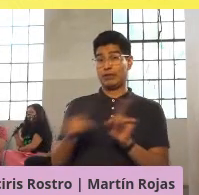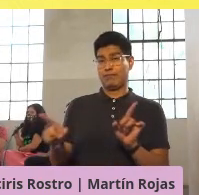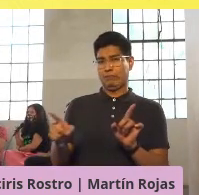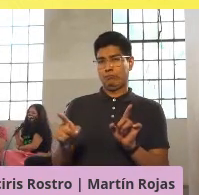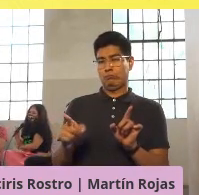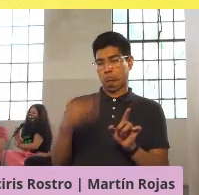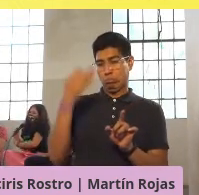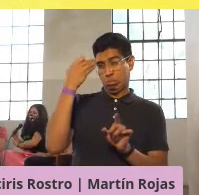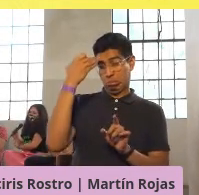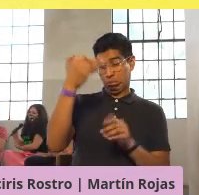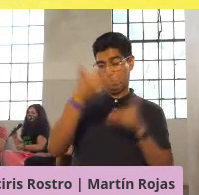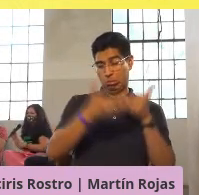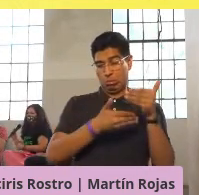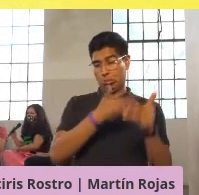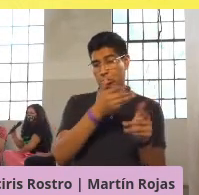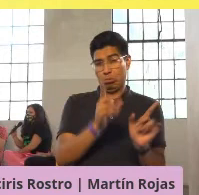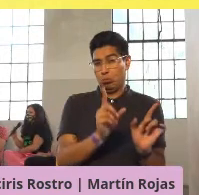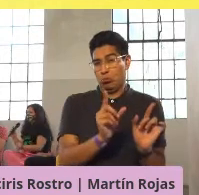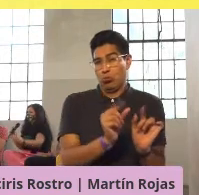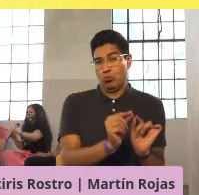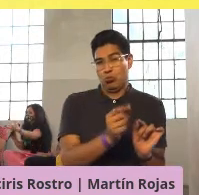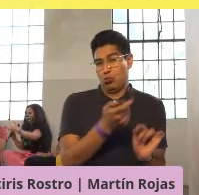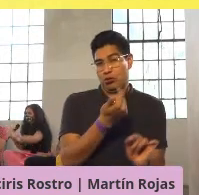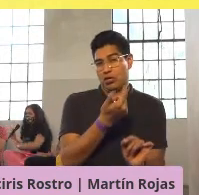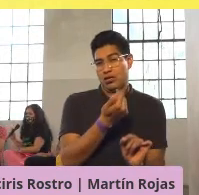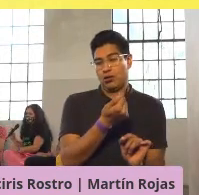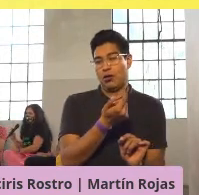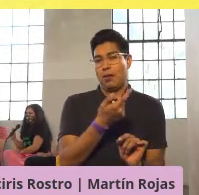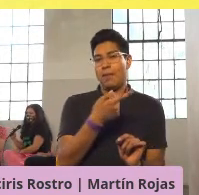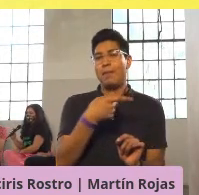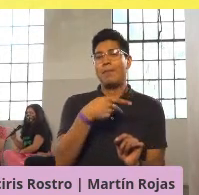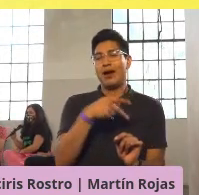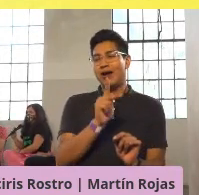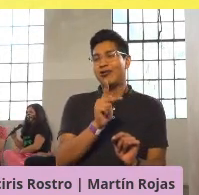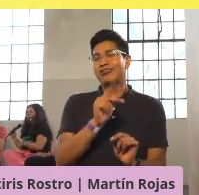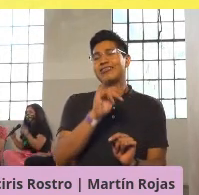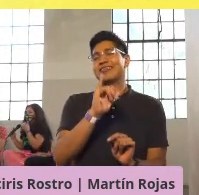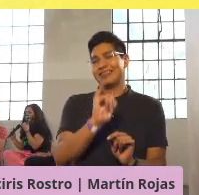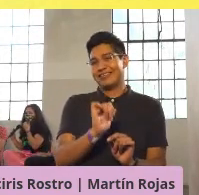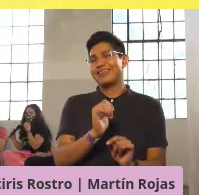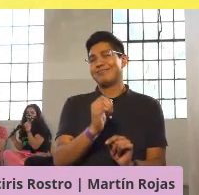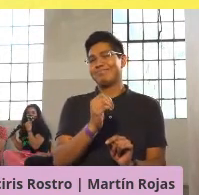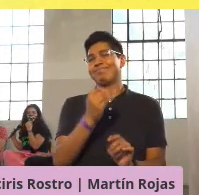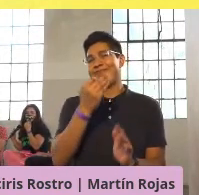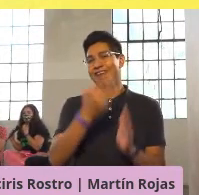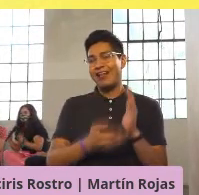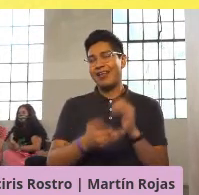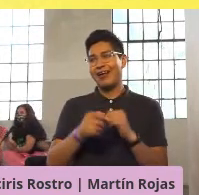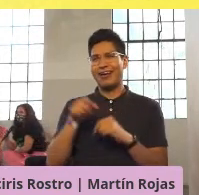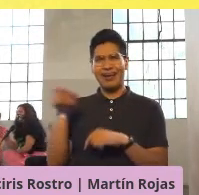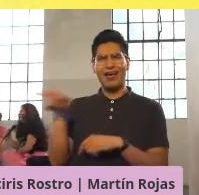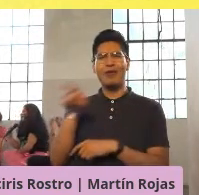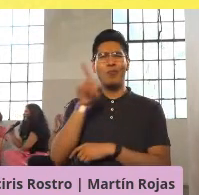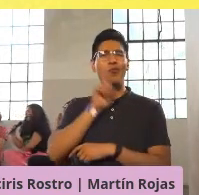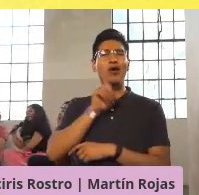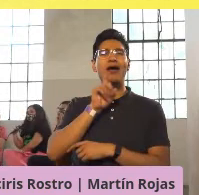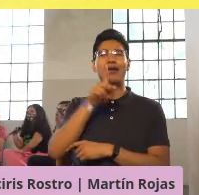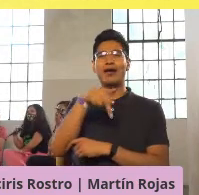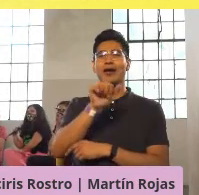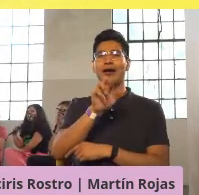algo tropezado, o no sé, Carla, aún le debemos los cubrebocas, o no sé.